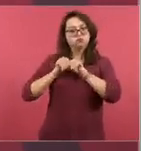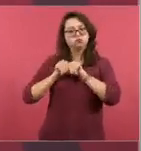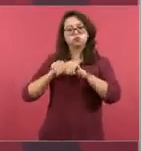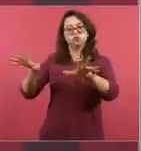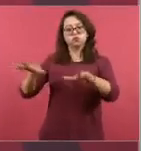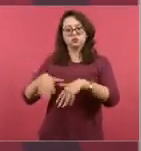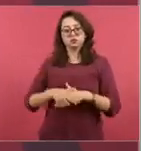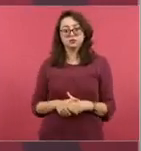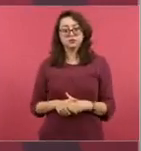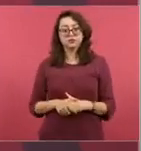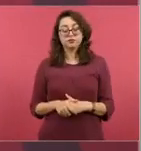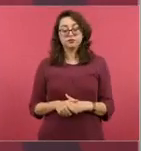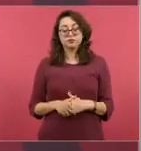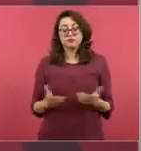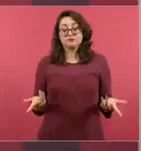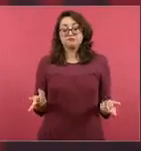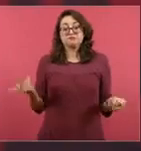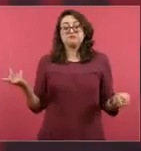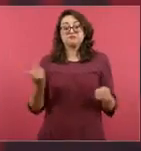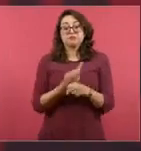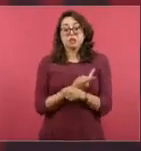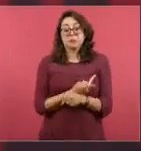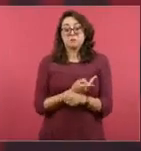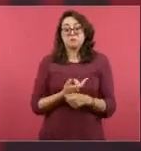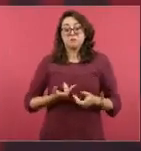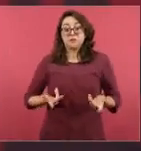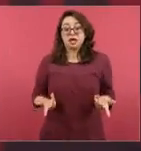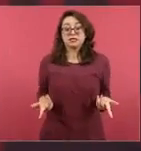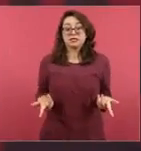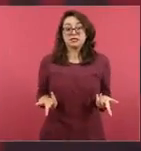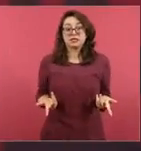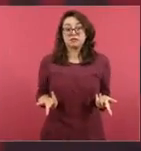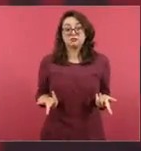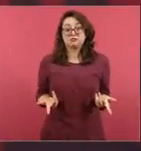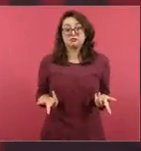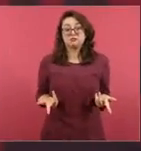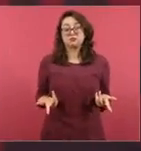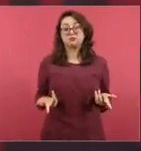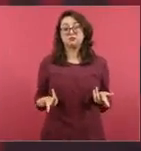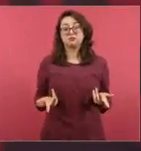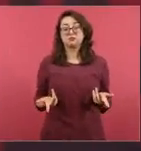¿Qué parte es la que decían los jurídicos, pero qué es lo que podemos